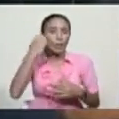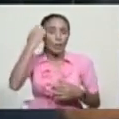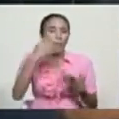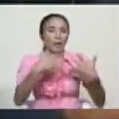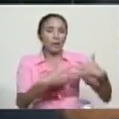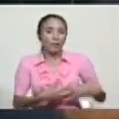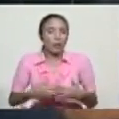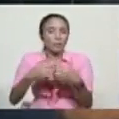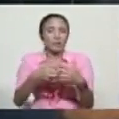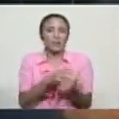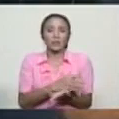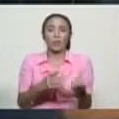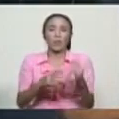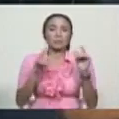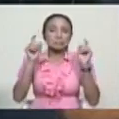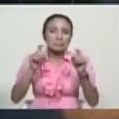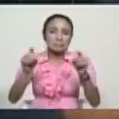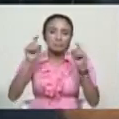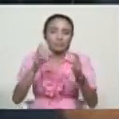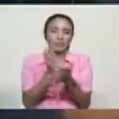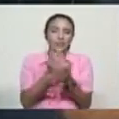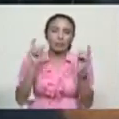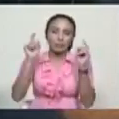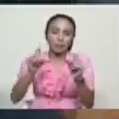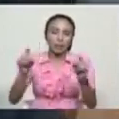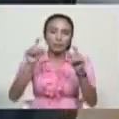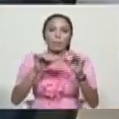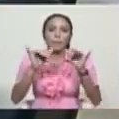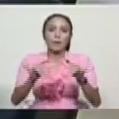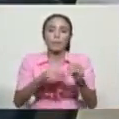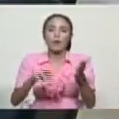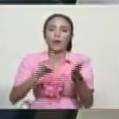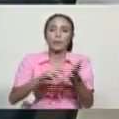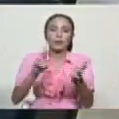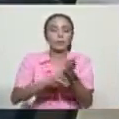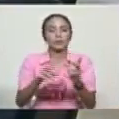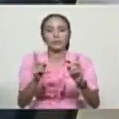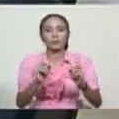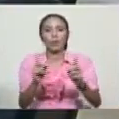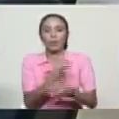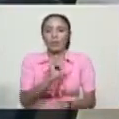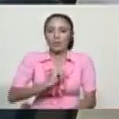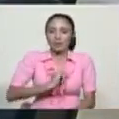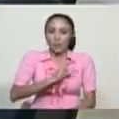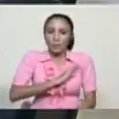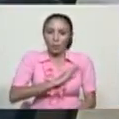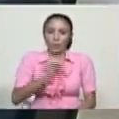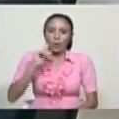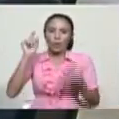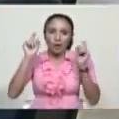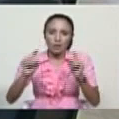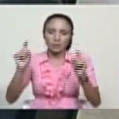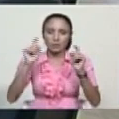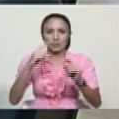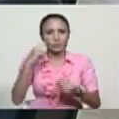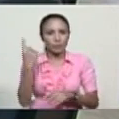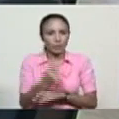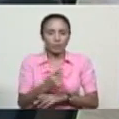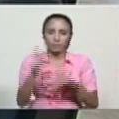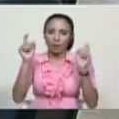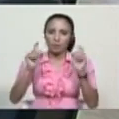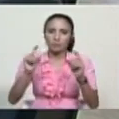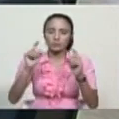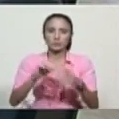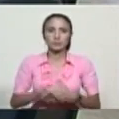una tradición pues conservadora. Y esto no es fácil, pero es lamentable. Ninguna de